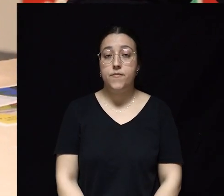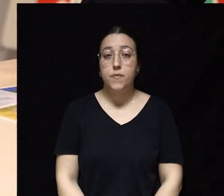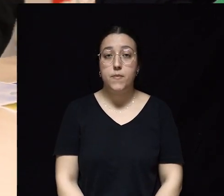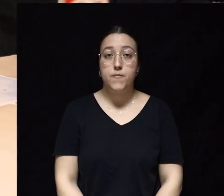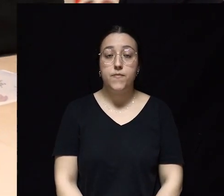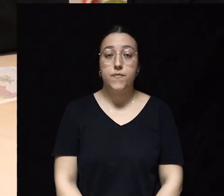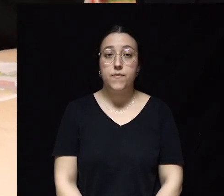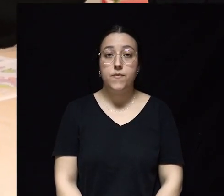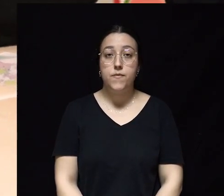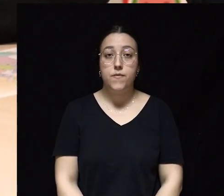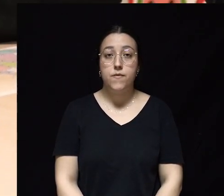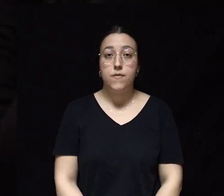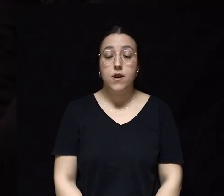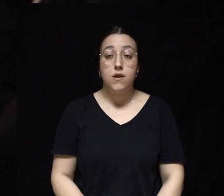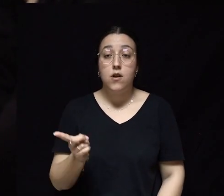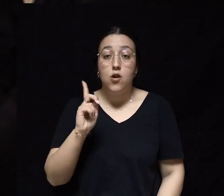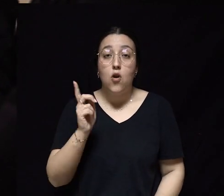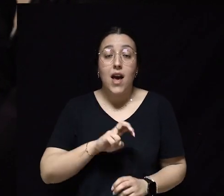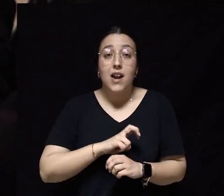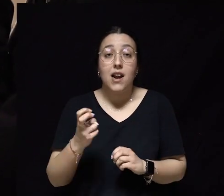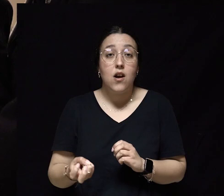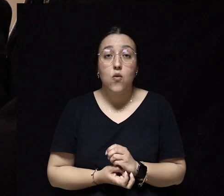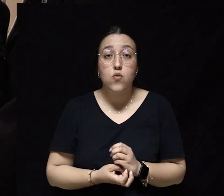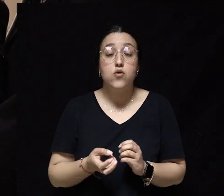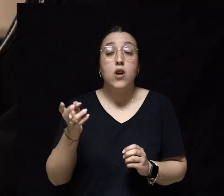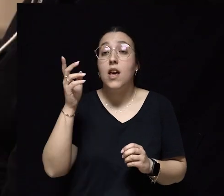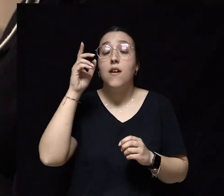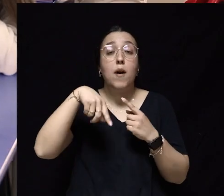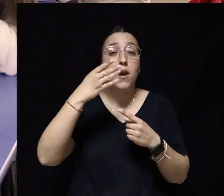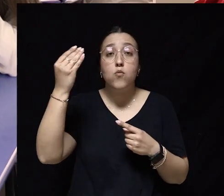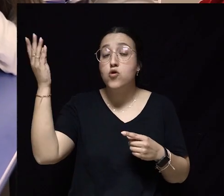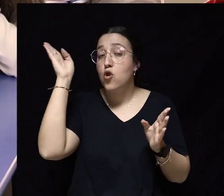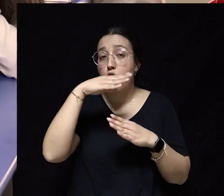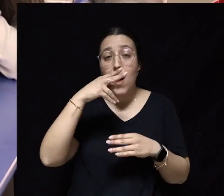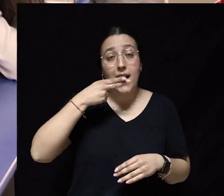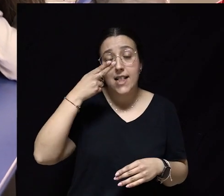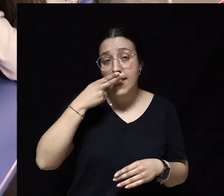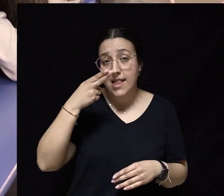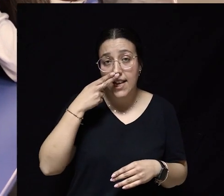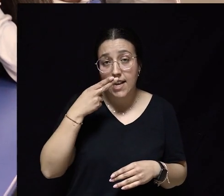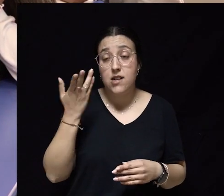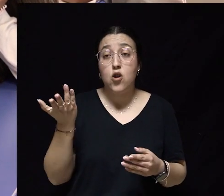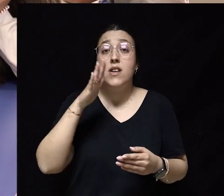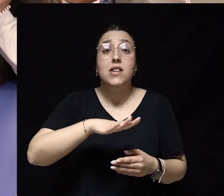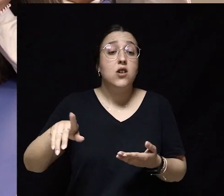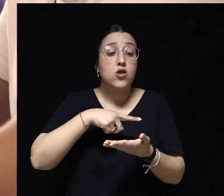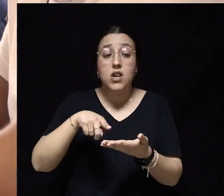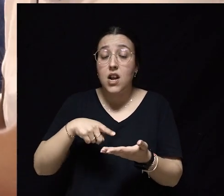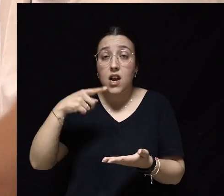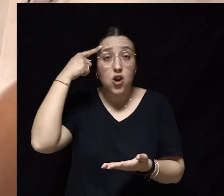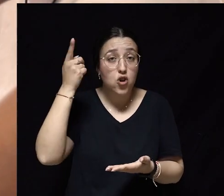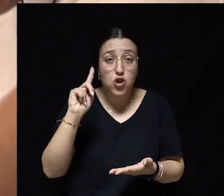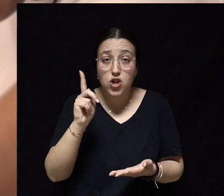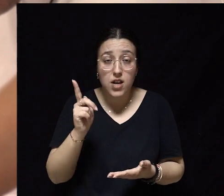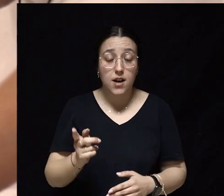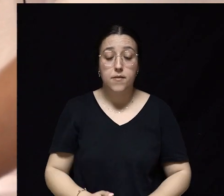libro en las manos, con lo cual la infancia gitana no ha tenido un referente alguno. No tienen en general ningún interés porque no hay